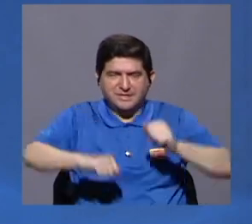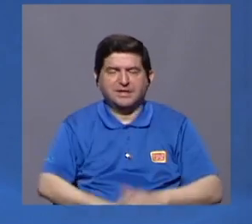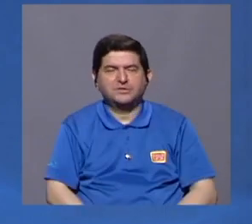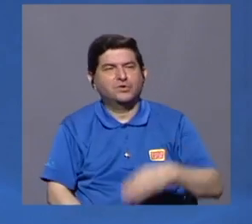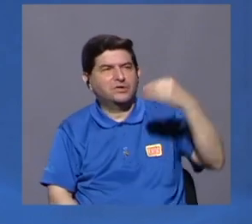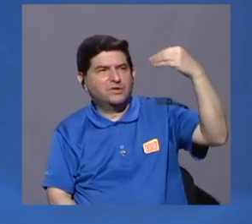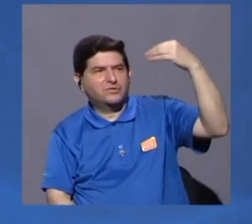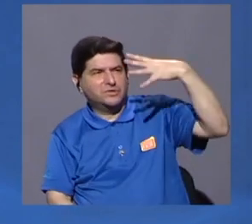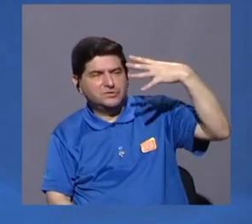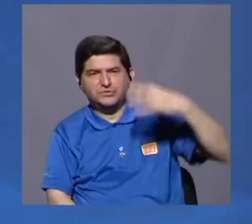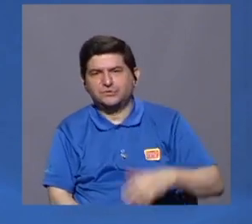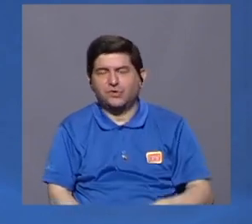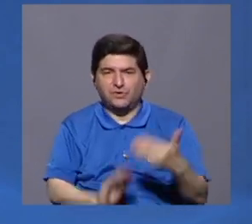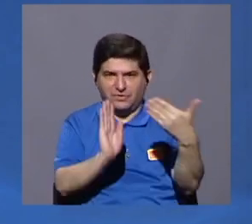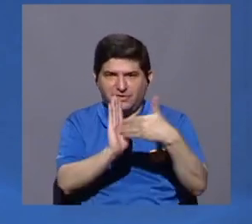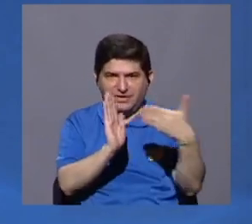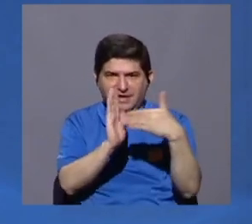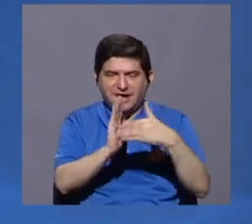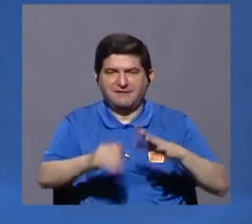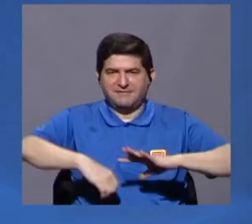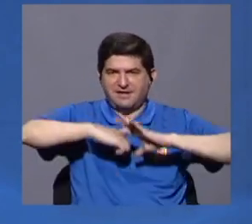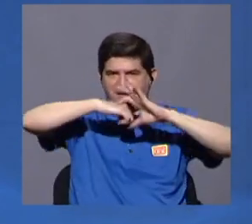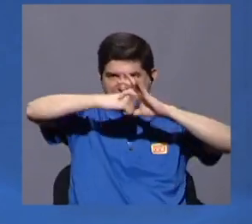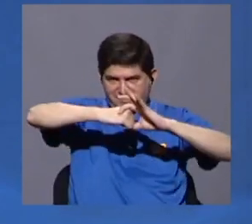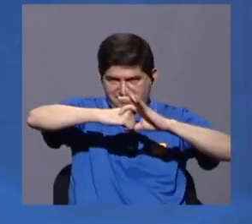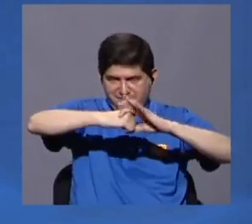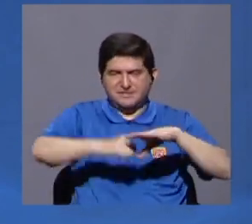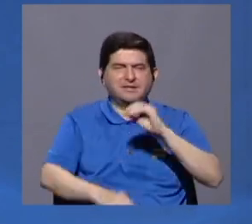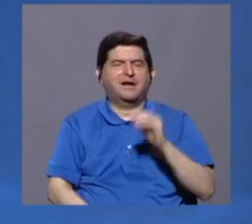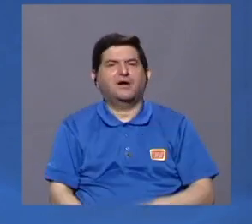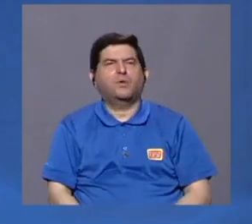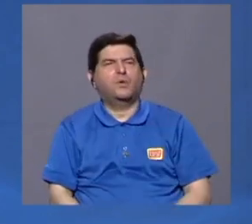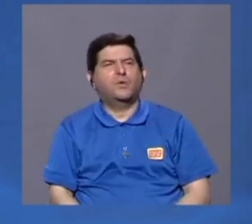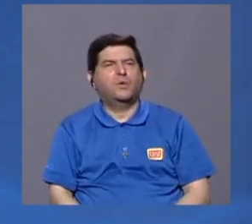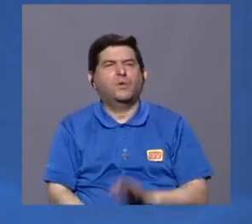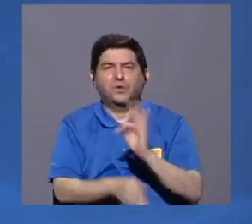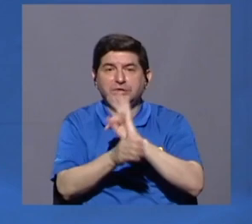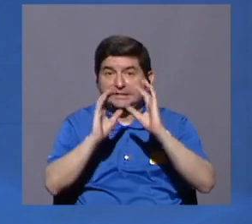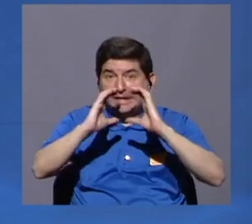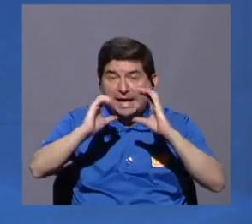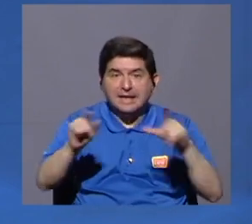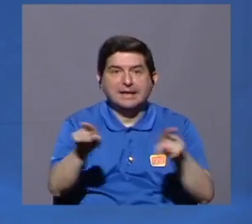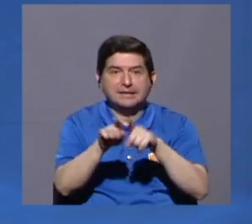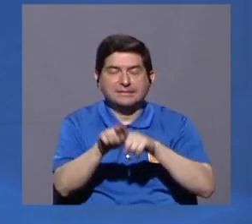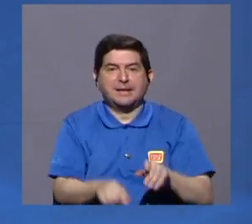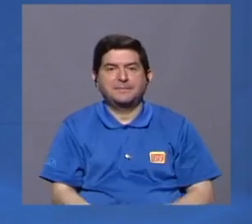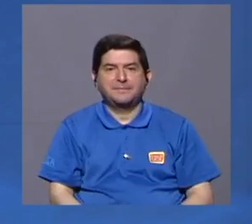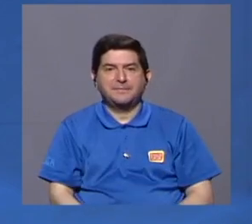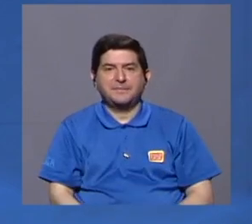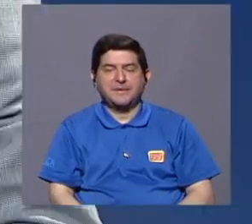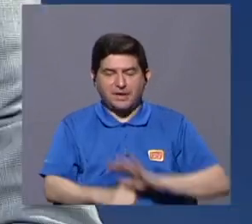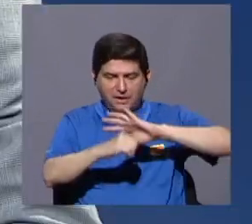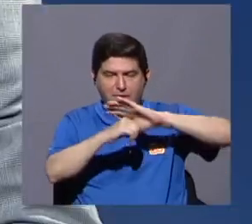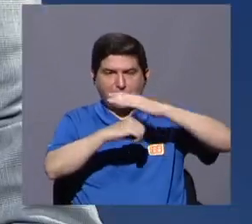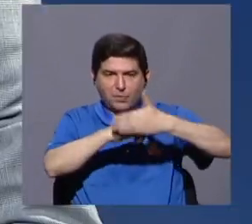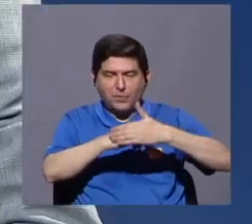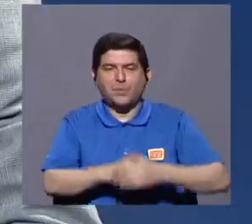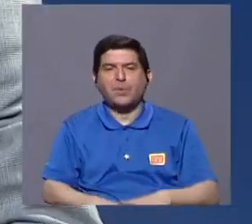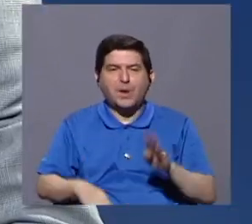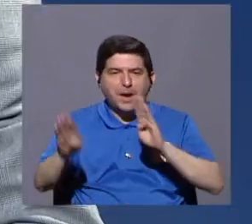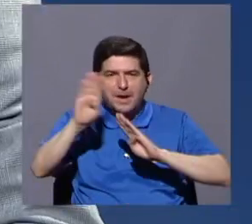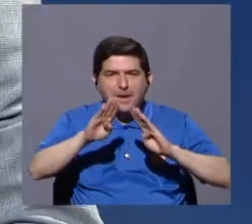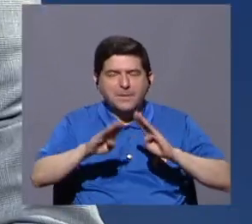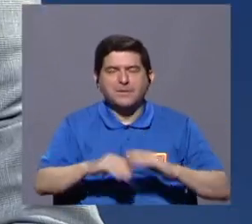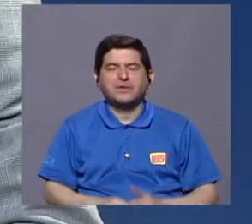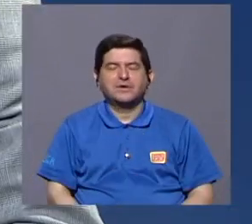va a afectar a la tierra afecta a las telecomunicaciones va a afectar hasta la biosfera de la tierra entonces es